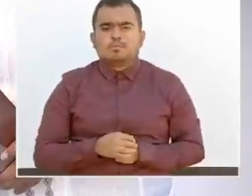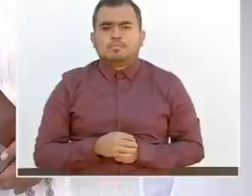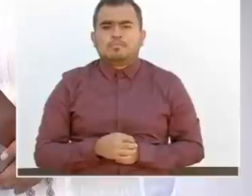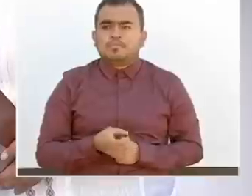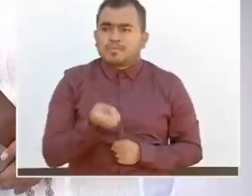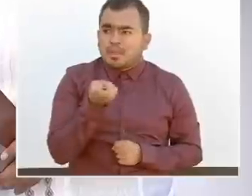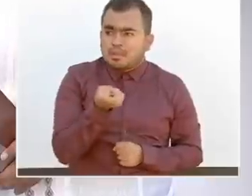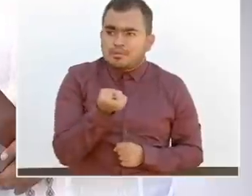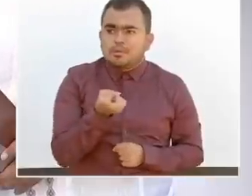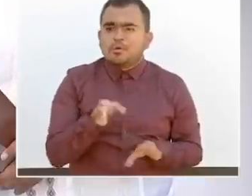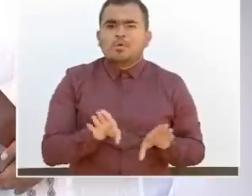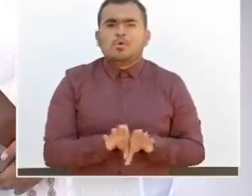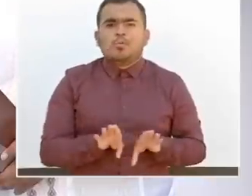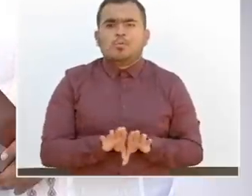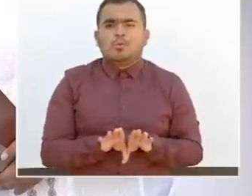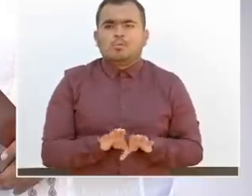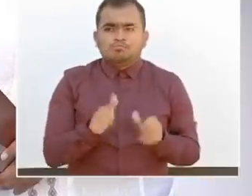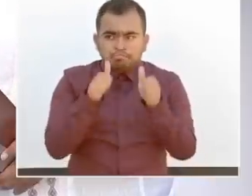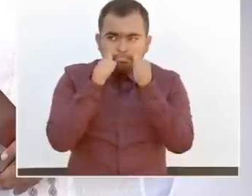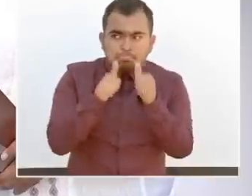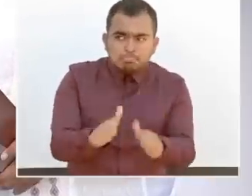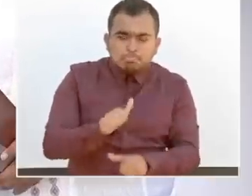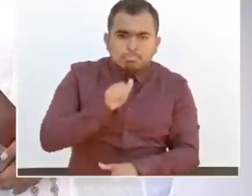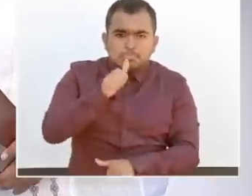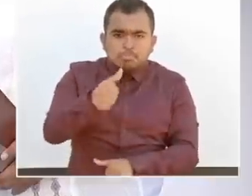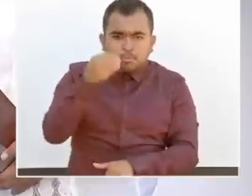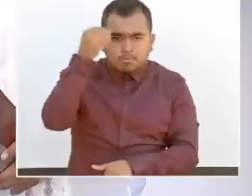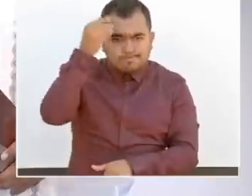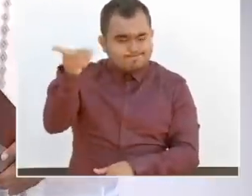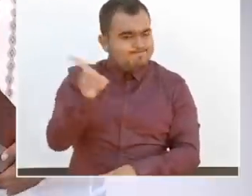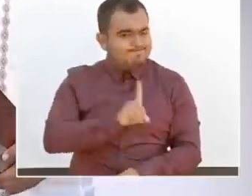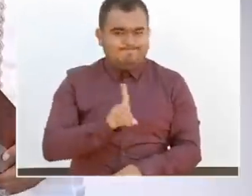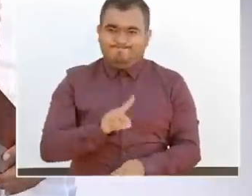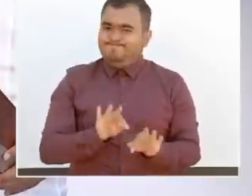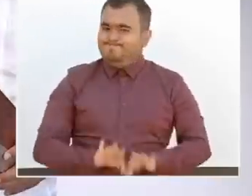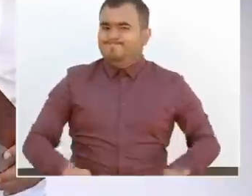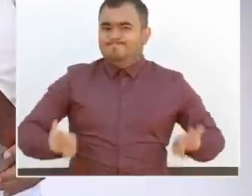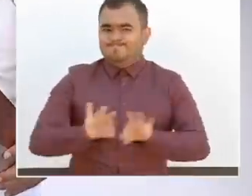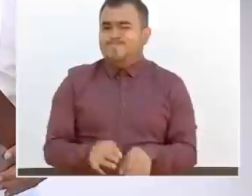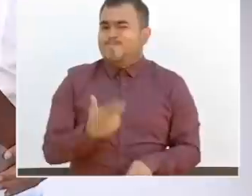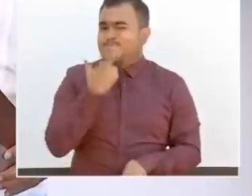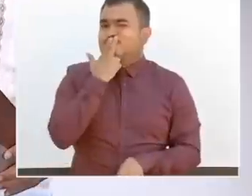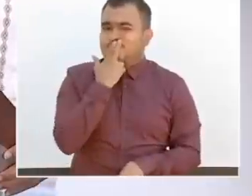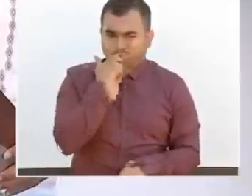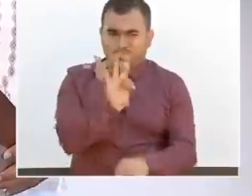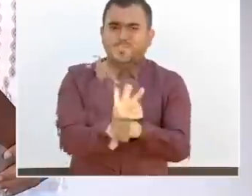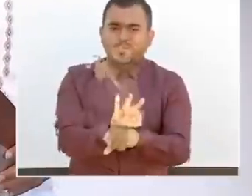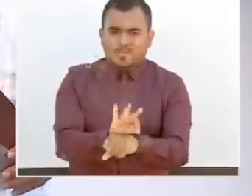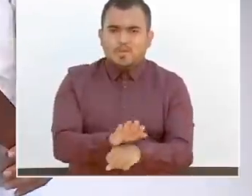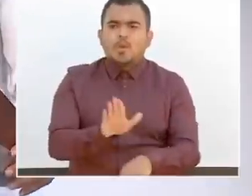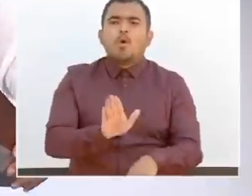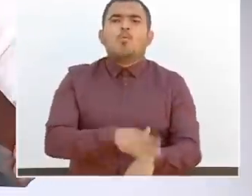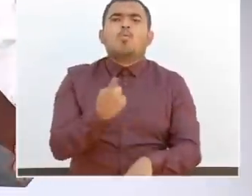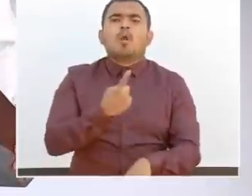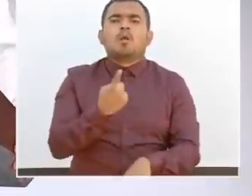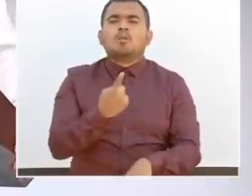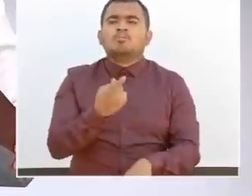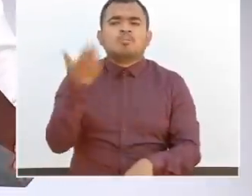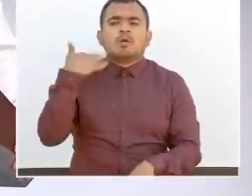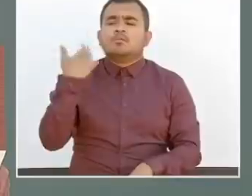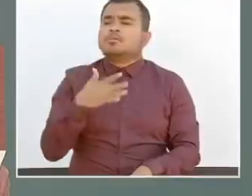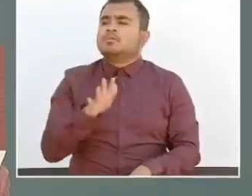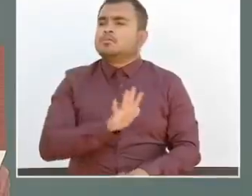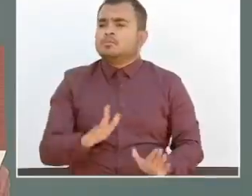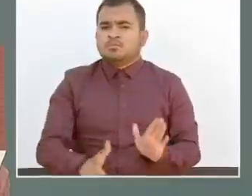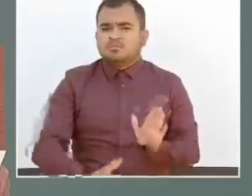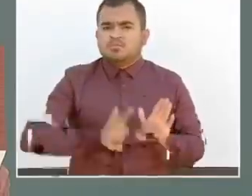de olvidarlo, porque antes se pensaba solo en medidas coercitivas.